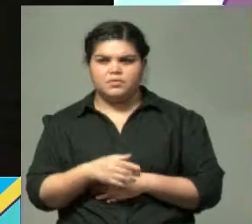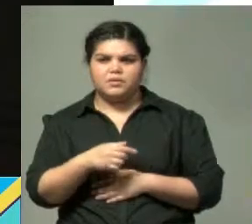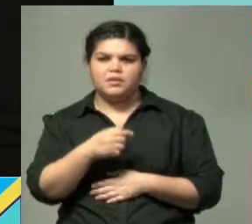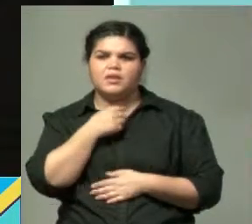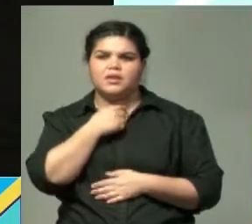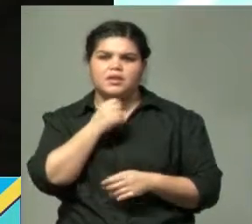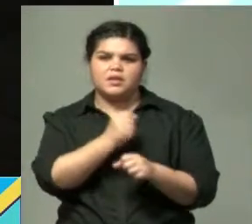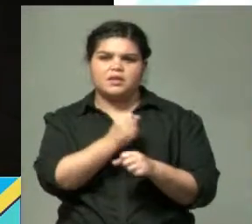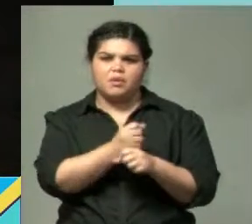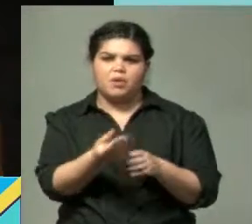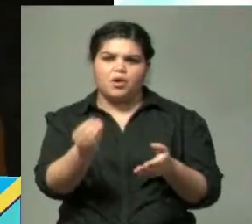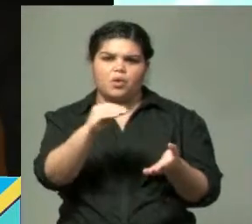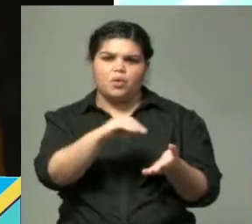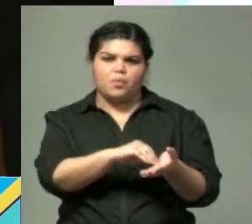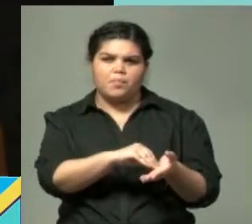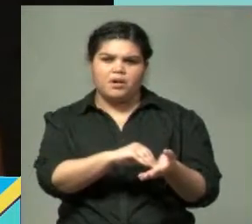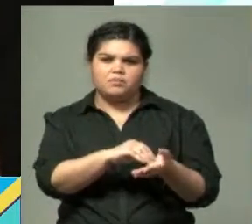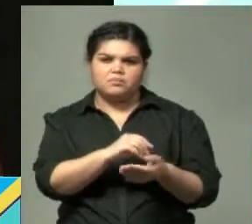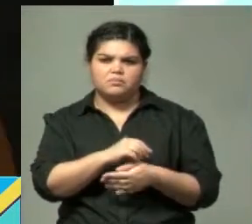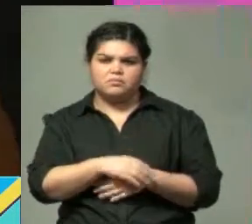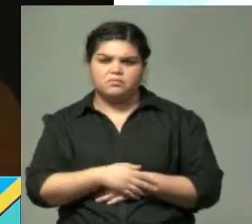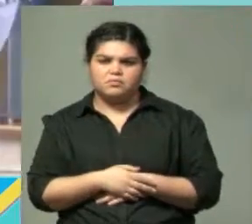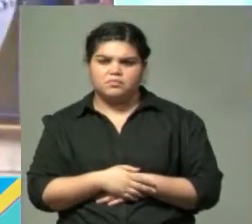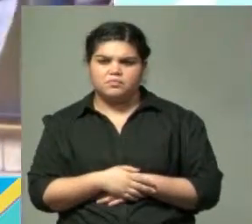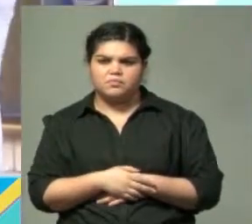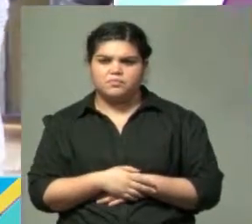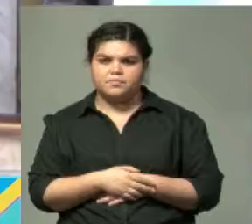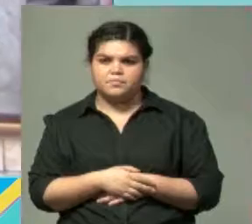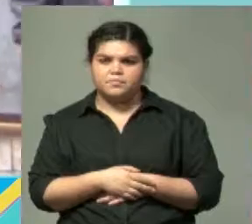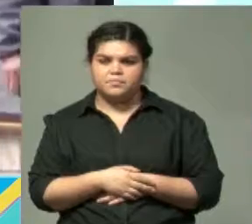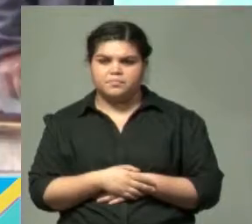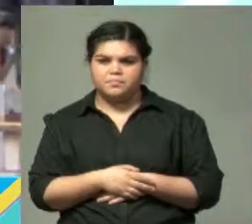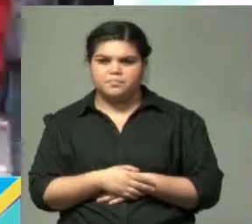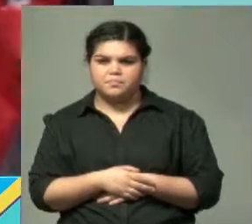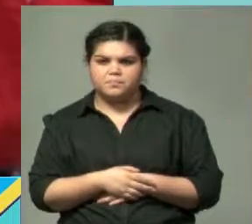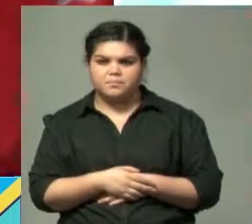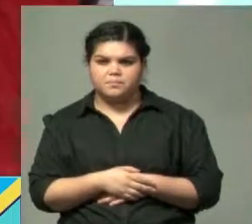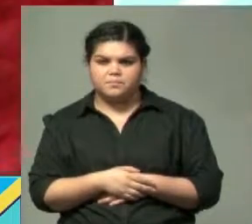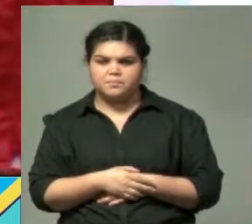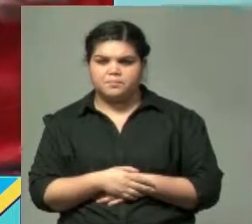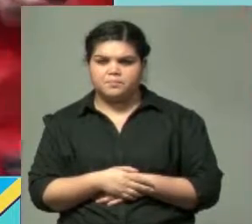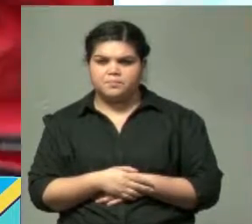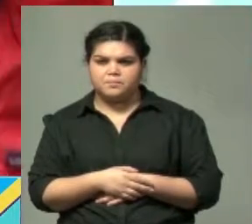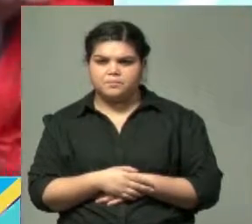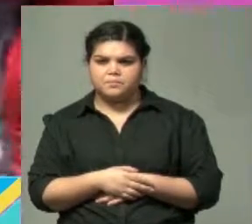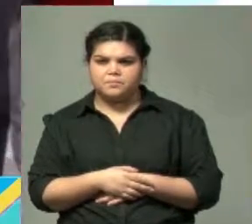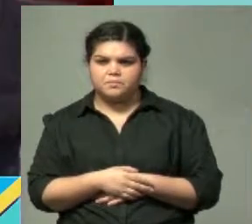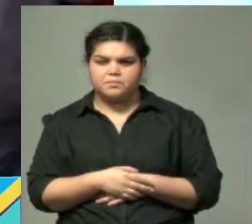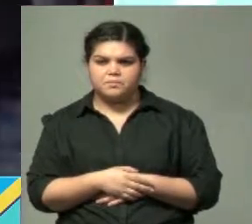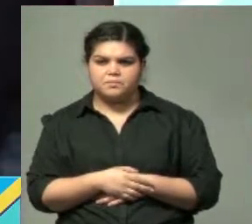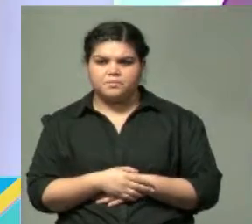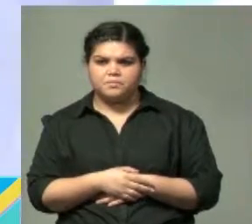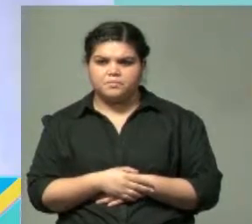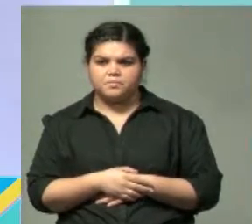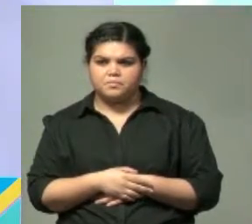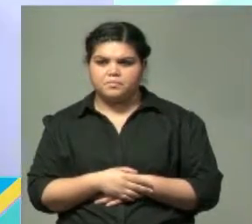jornada laboral la que tiene, pasa mucho con empleados públicos, por ejemplo, con docentes, ¿no? Casos más o menos típicos, digamos, en ese sentido. Entonces, eso